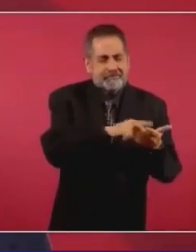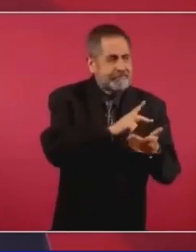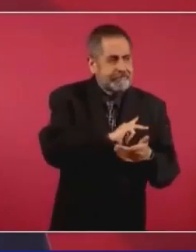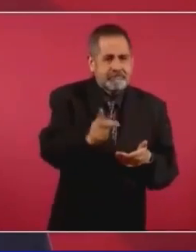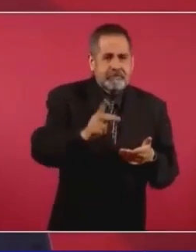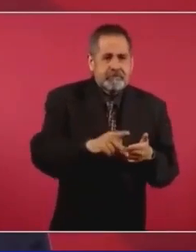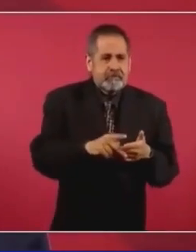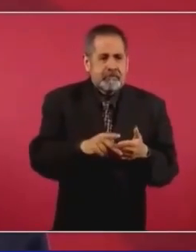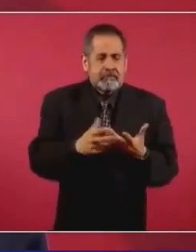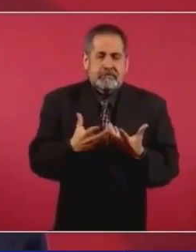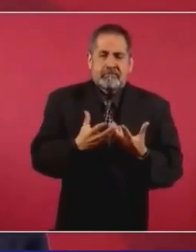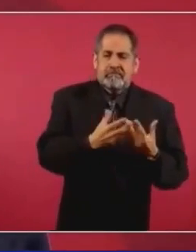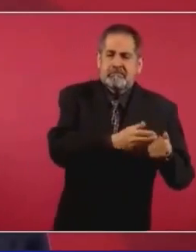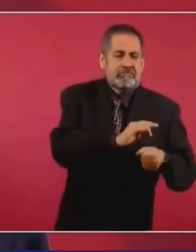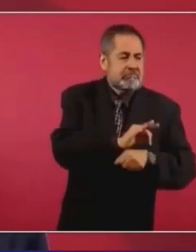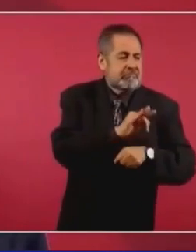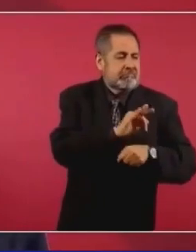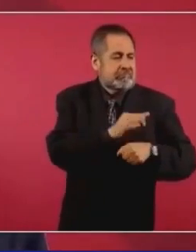inclinados